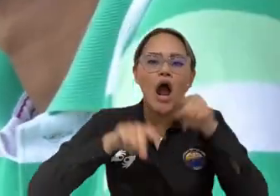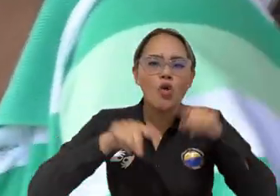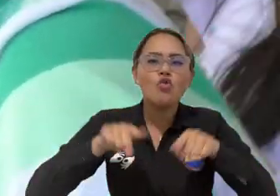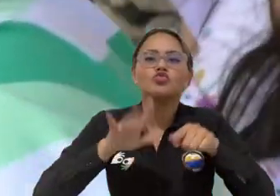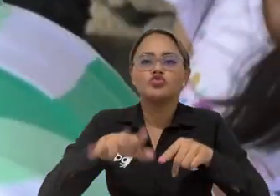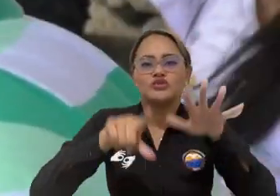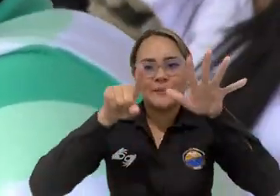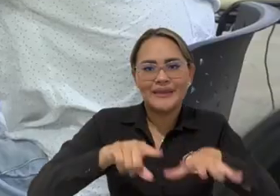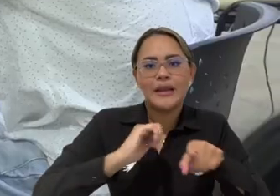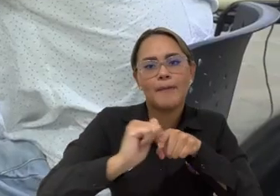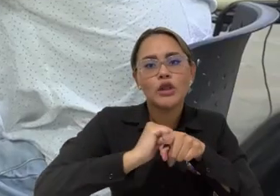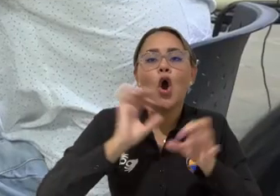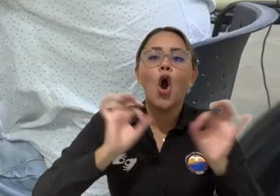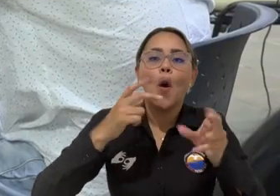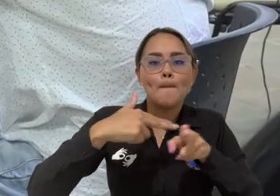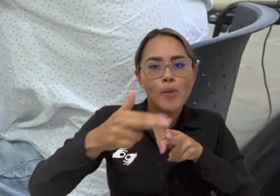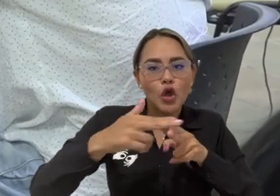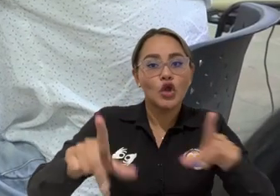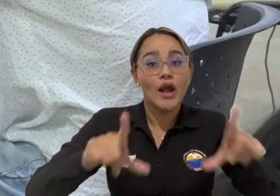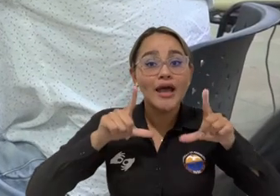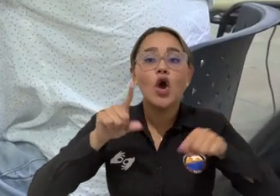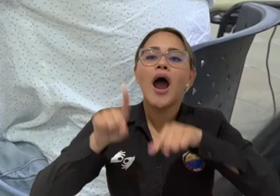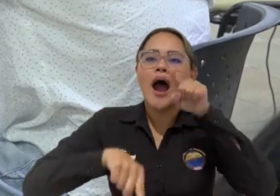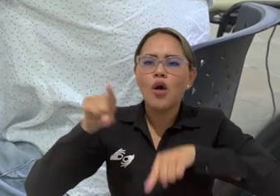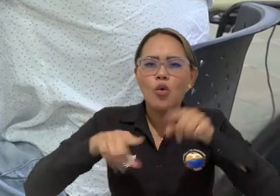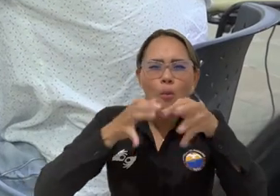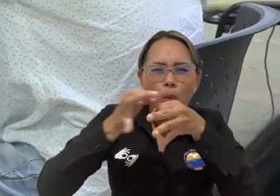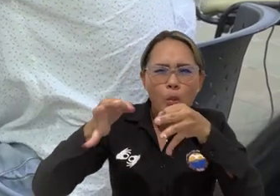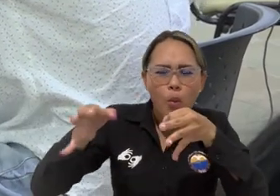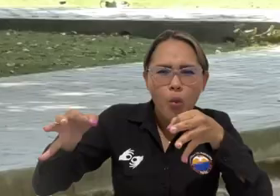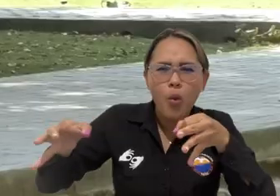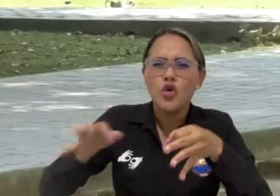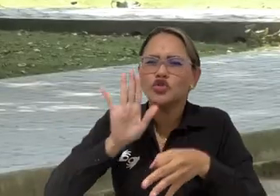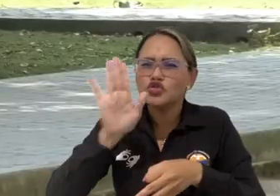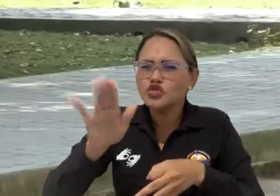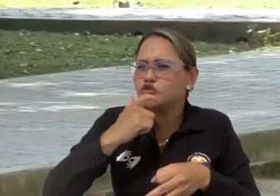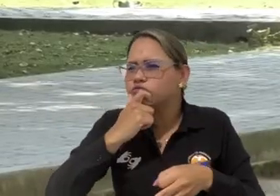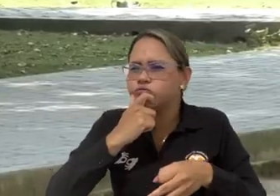semestre de prácticas o próximos a graduarse, municipios de procedencia según la